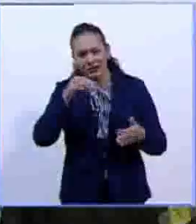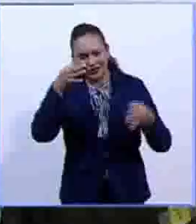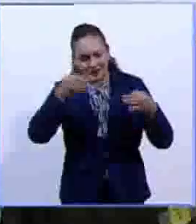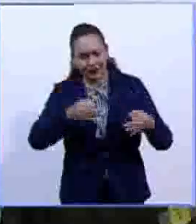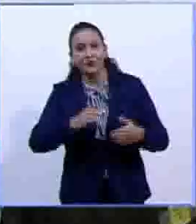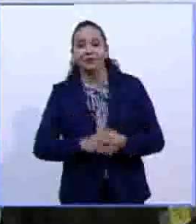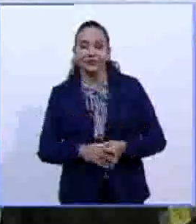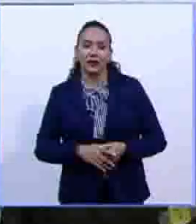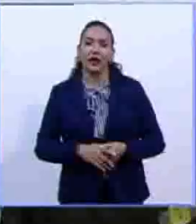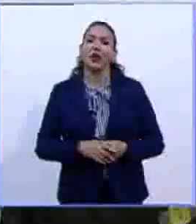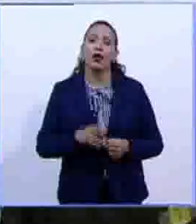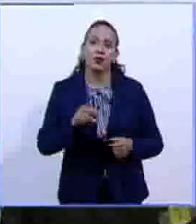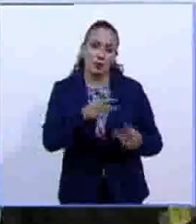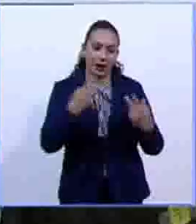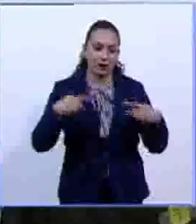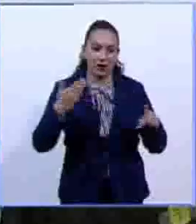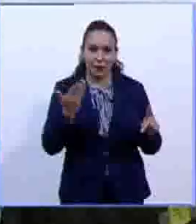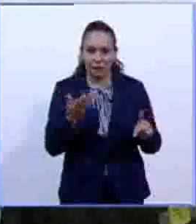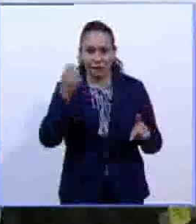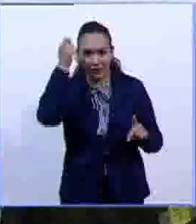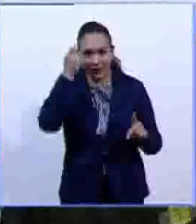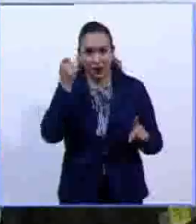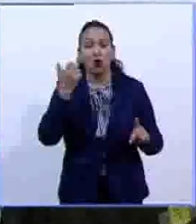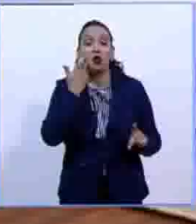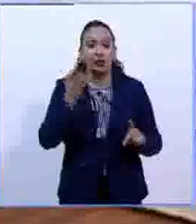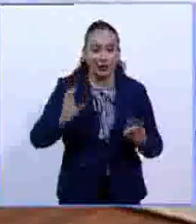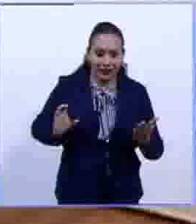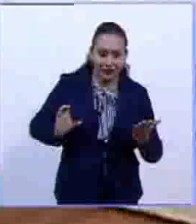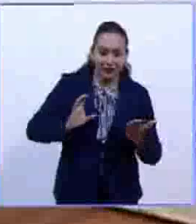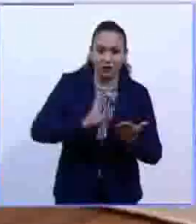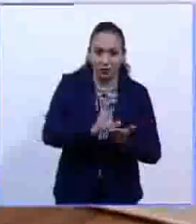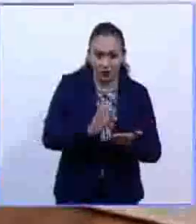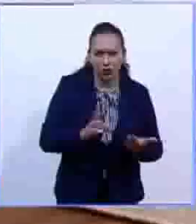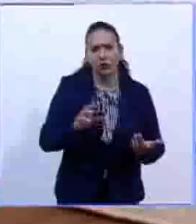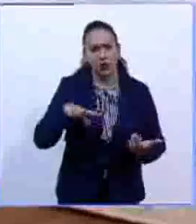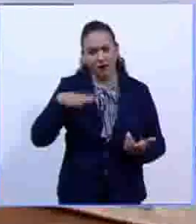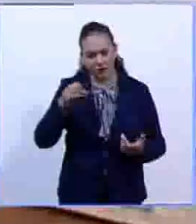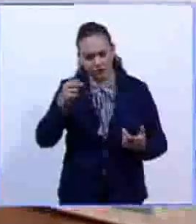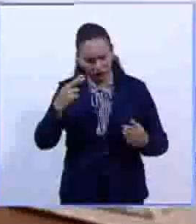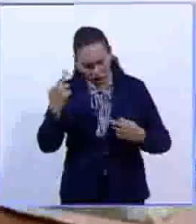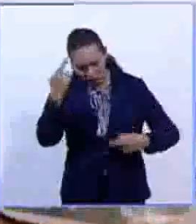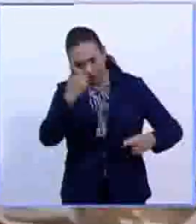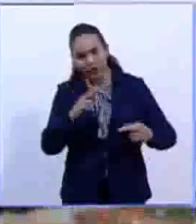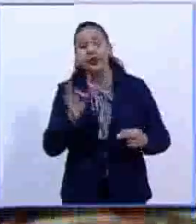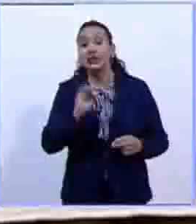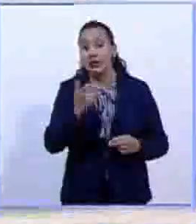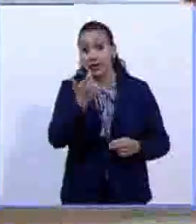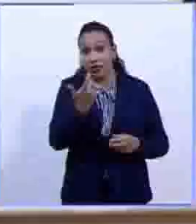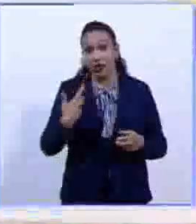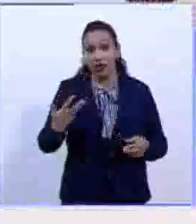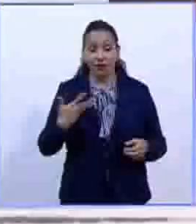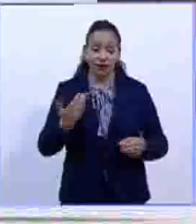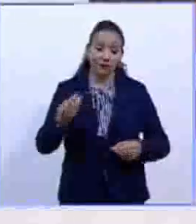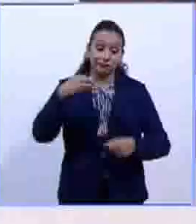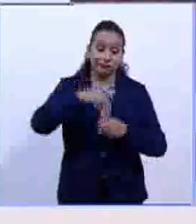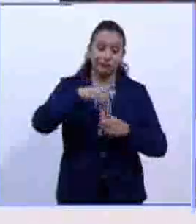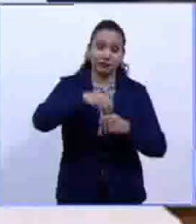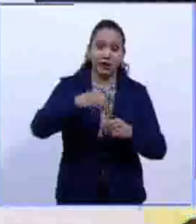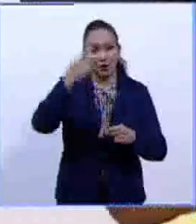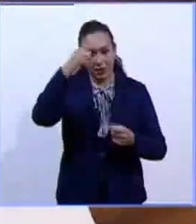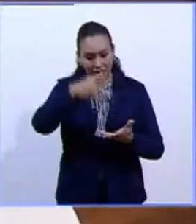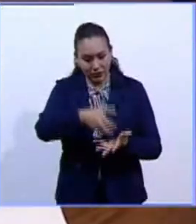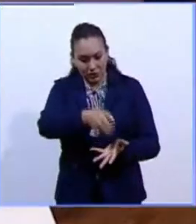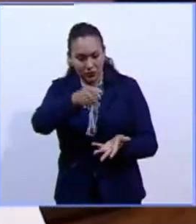ser pensionado y reclama la devolución de los recursos que tiene en las subcuentas de su cuenta individual con el fin de gozar o no